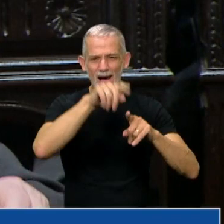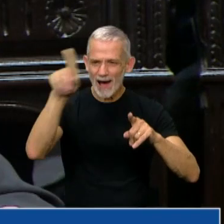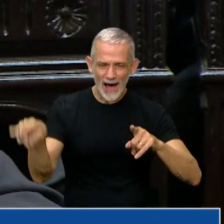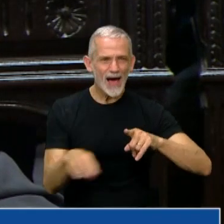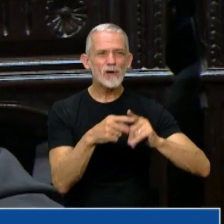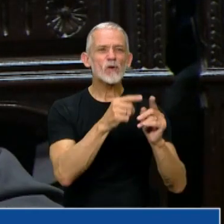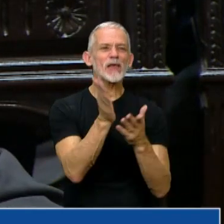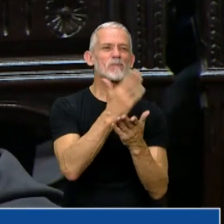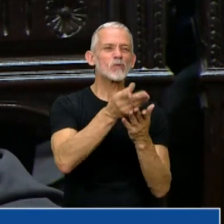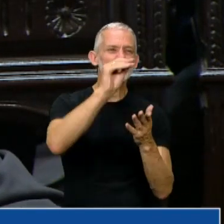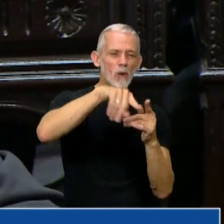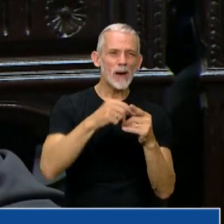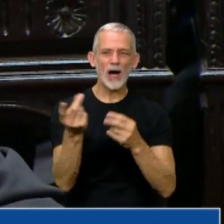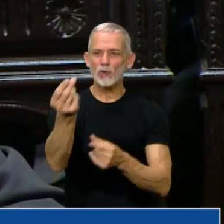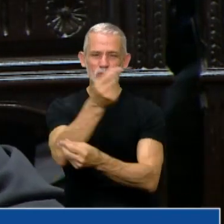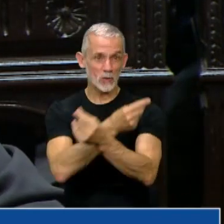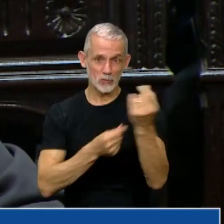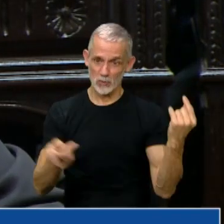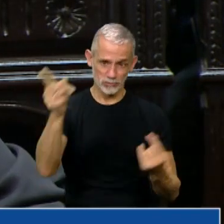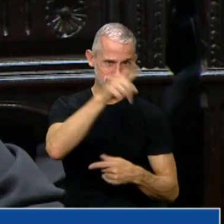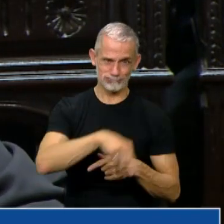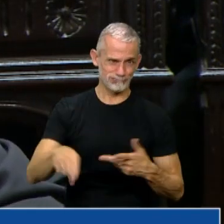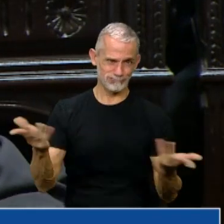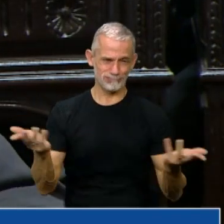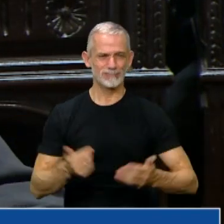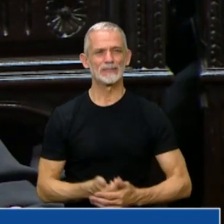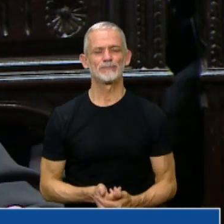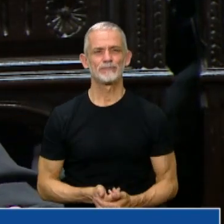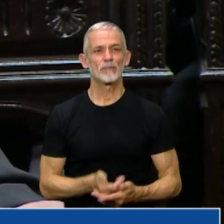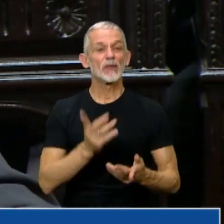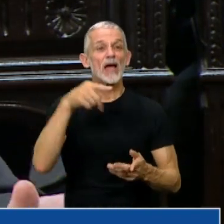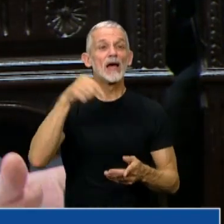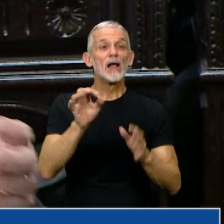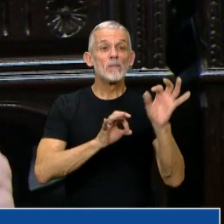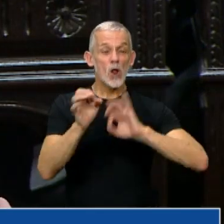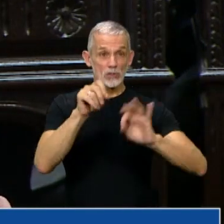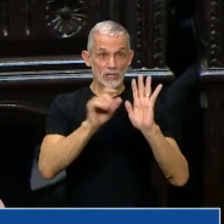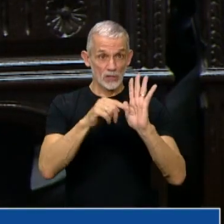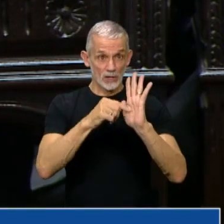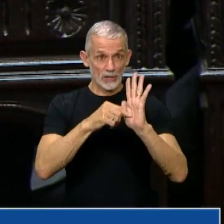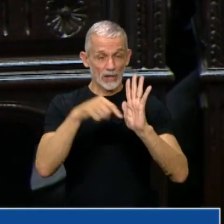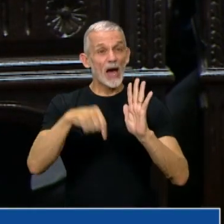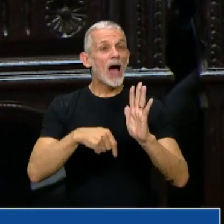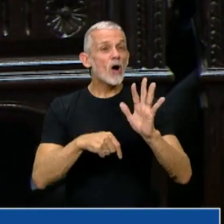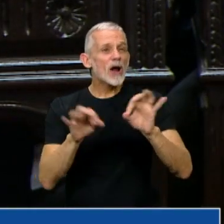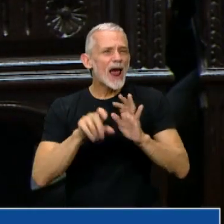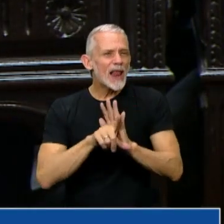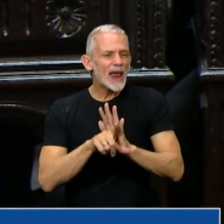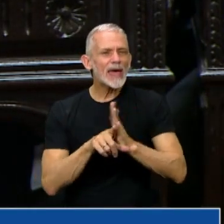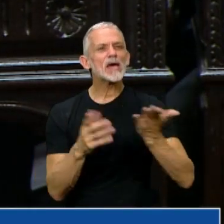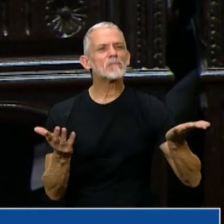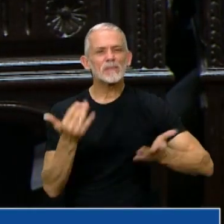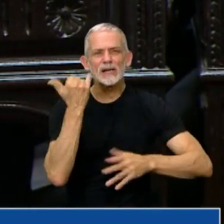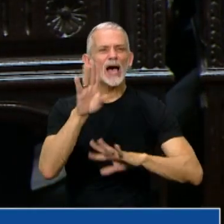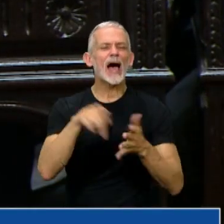rueda positiva en todo lo que sabemos que eso sucede. El actual proyecto que estamos tratando, ya lo dije, deja